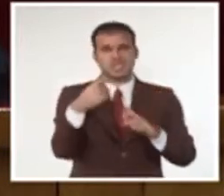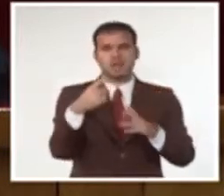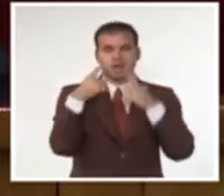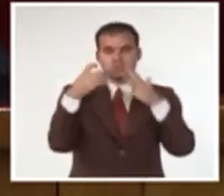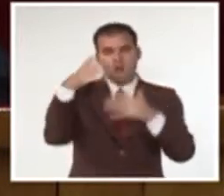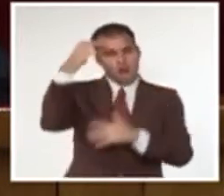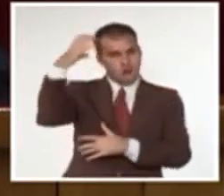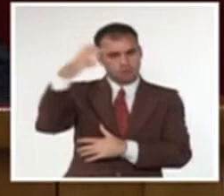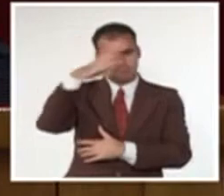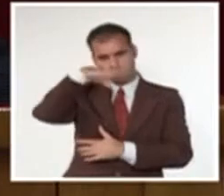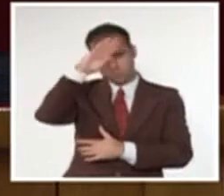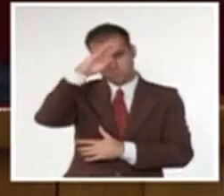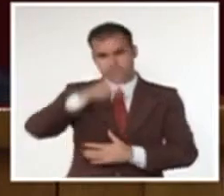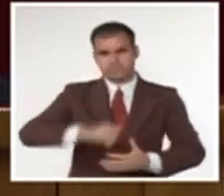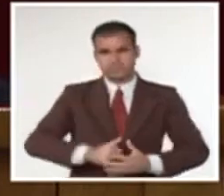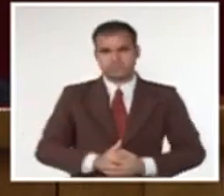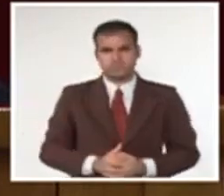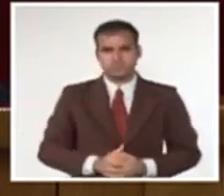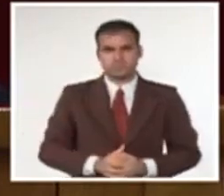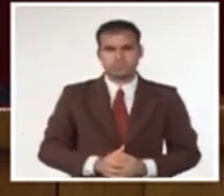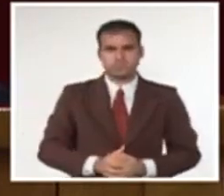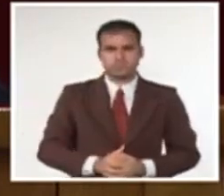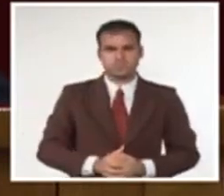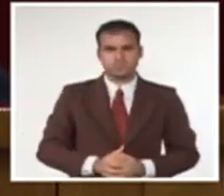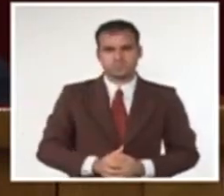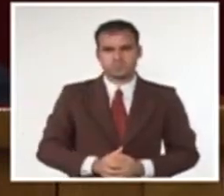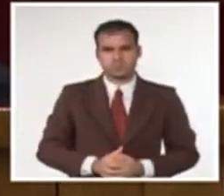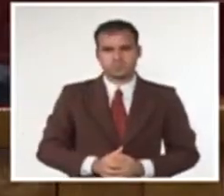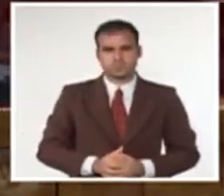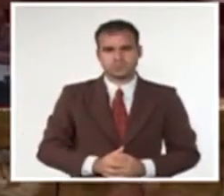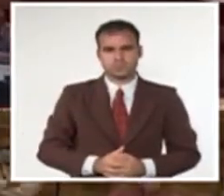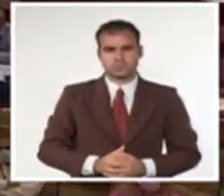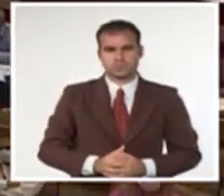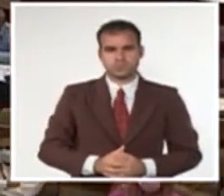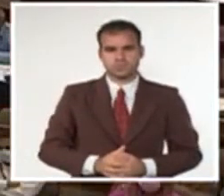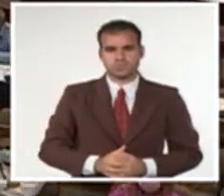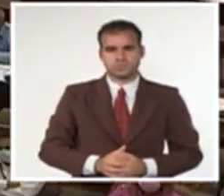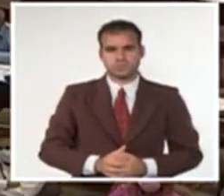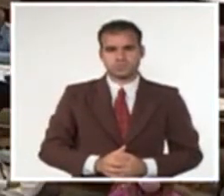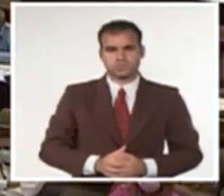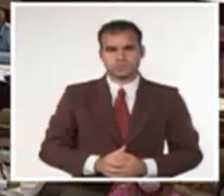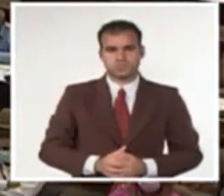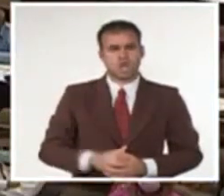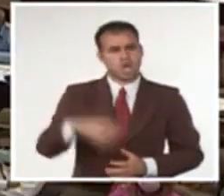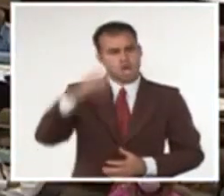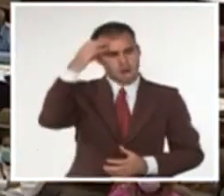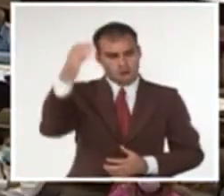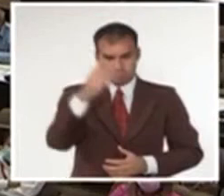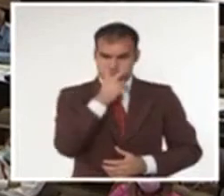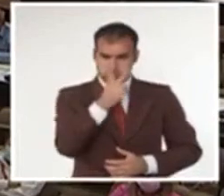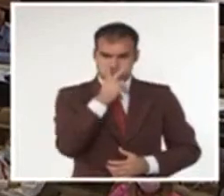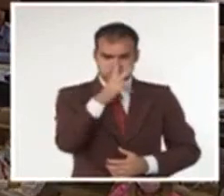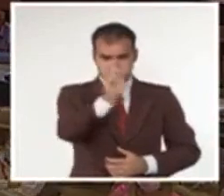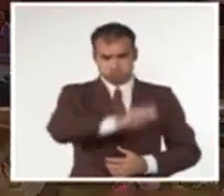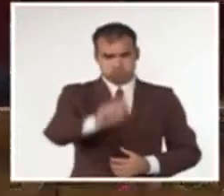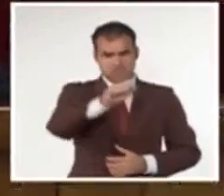cubano. El Estado socialista de derecho y justicia social comprende la supremacía